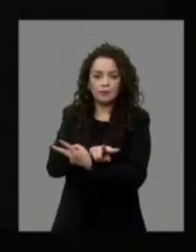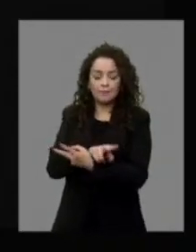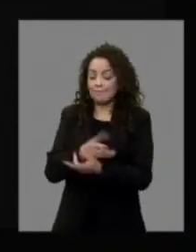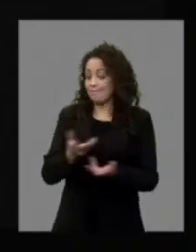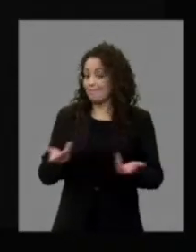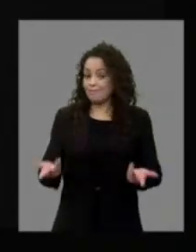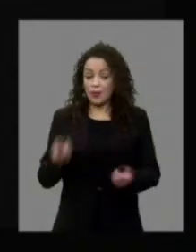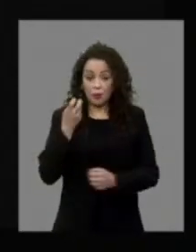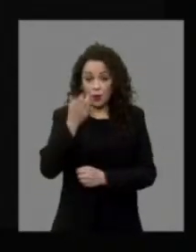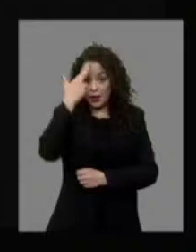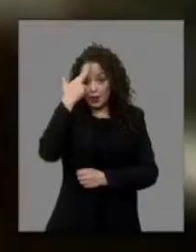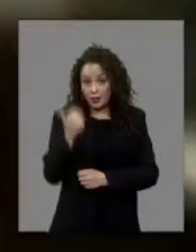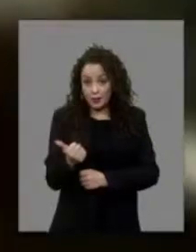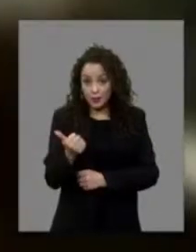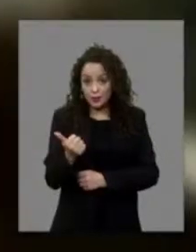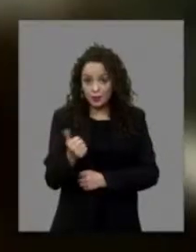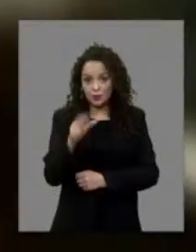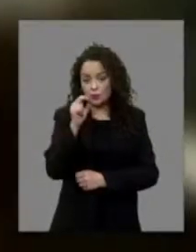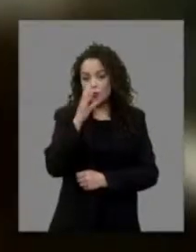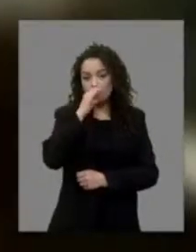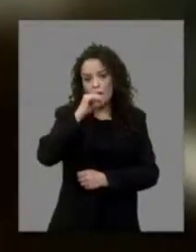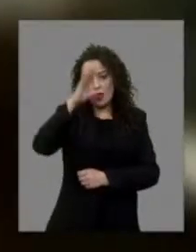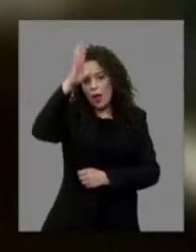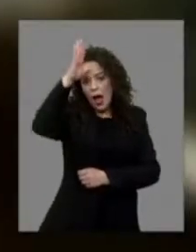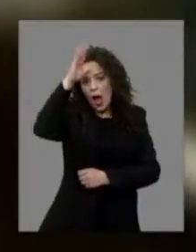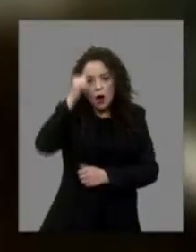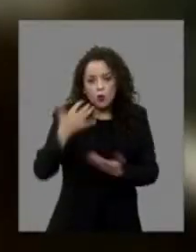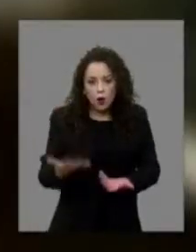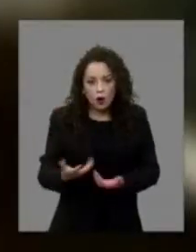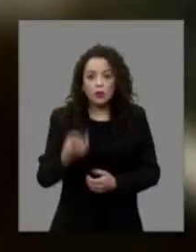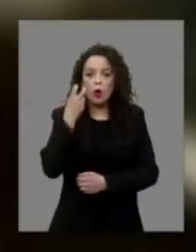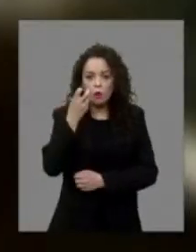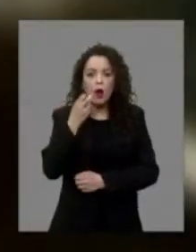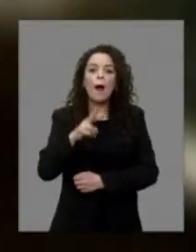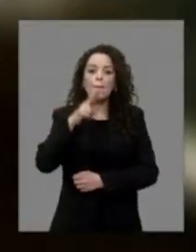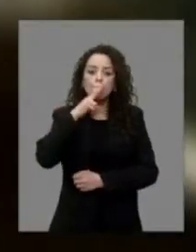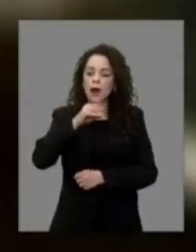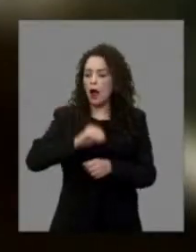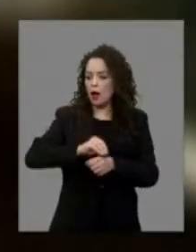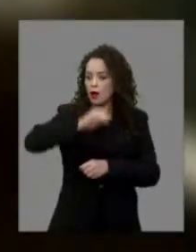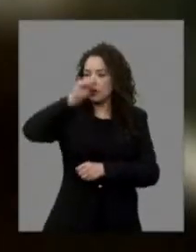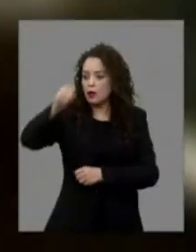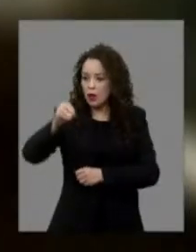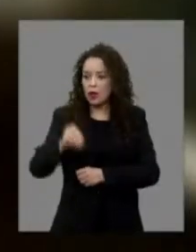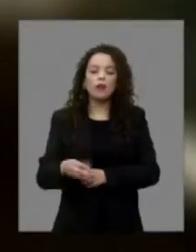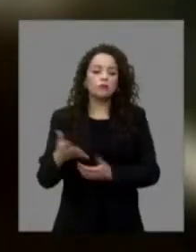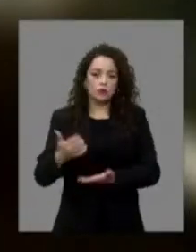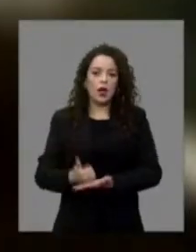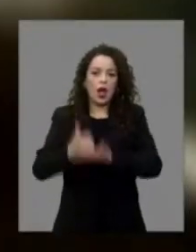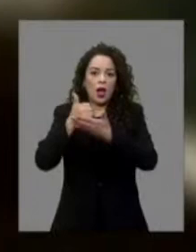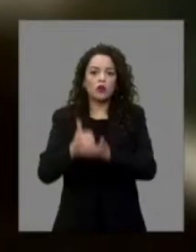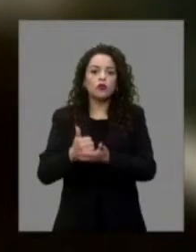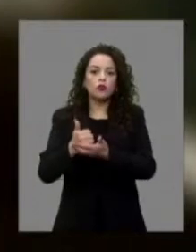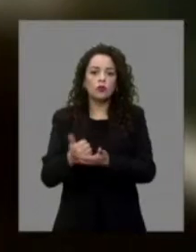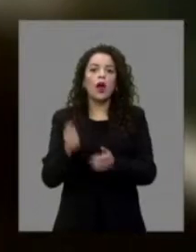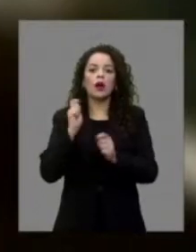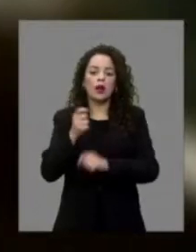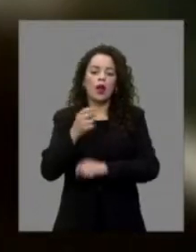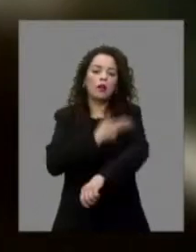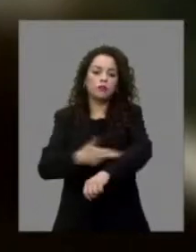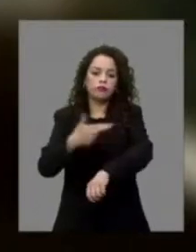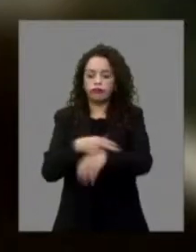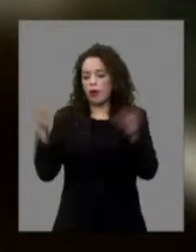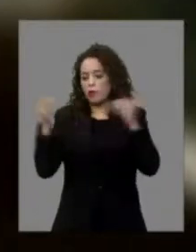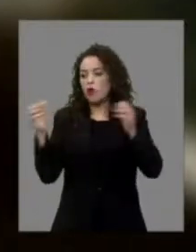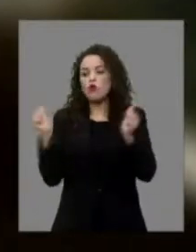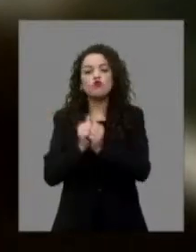que por eso están llevando su asunto ante un juez. Así es que a mí me parece que este ha sido el reto más importante,